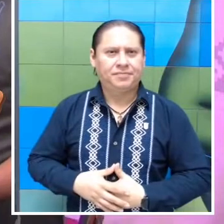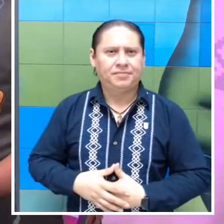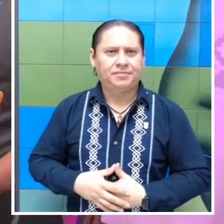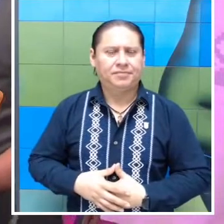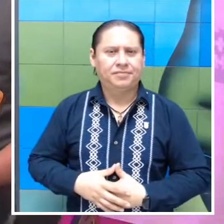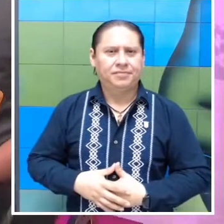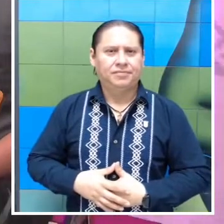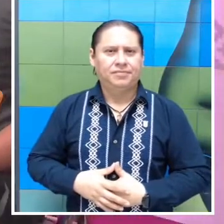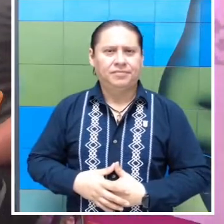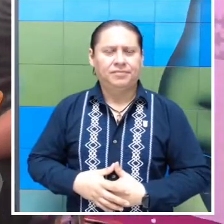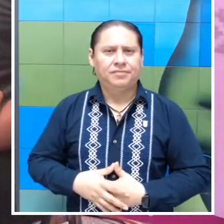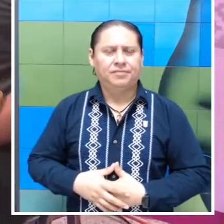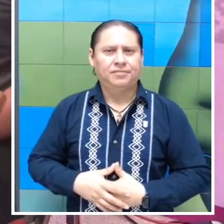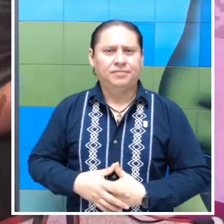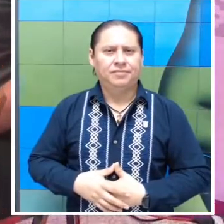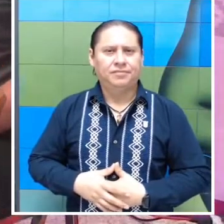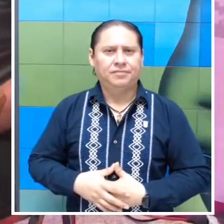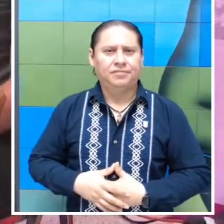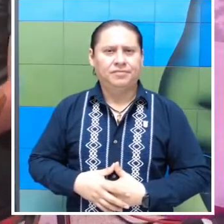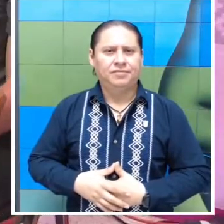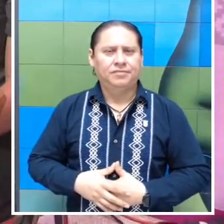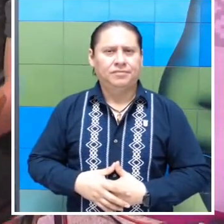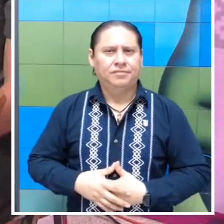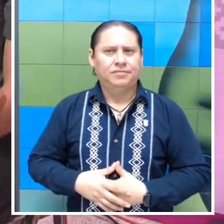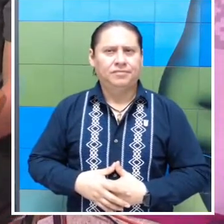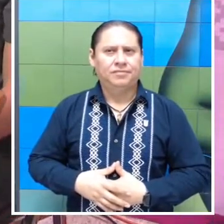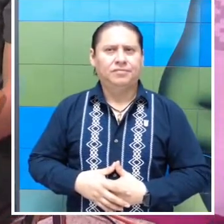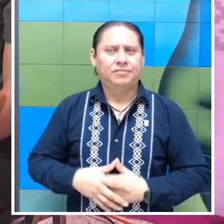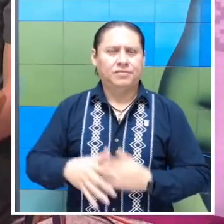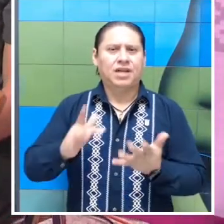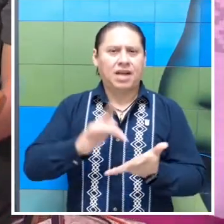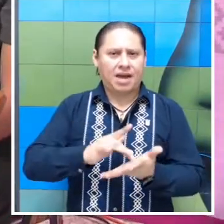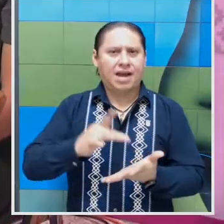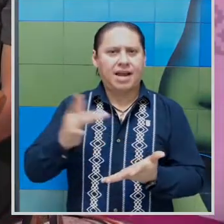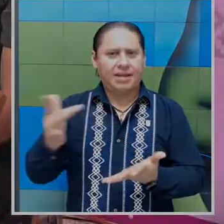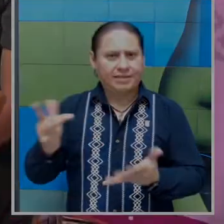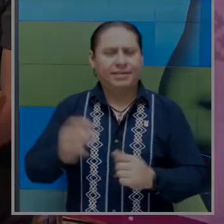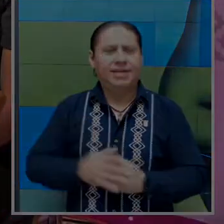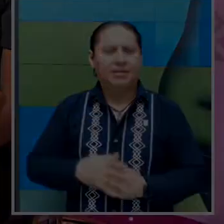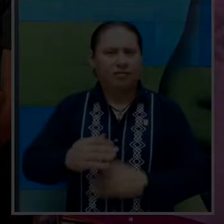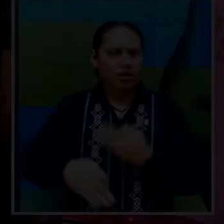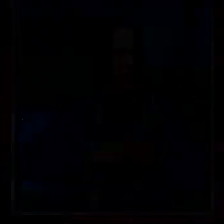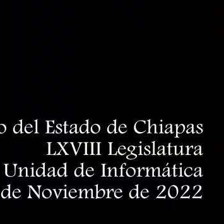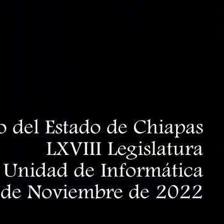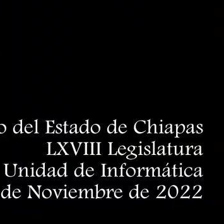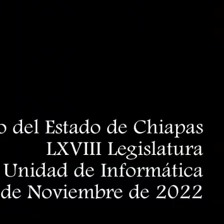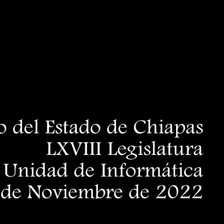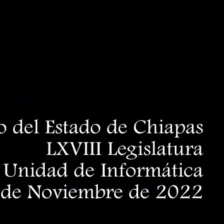en este recinto del H Congreso del Estado. Les agradecemos entonces la presencia. Si les...